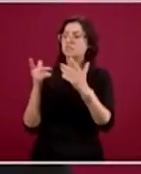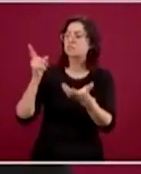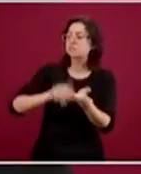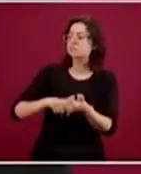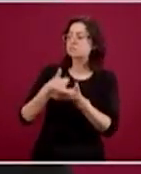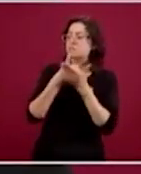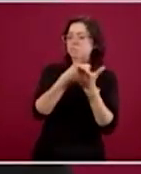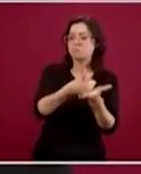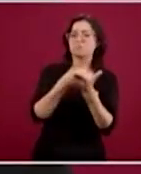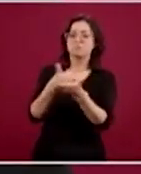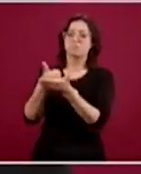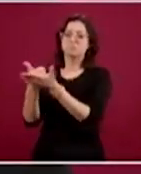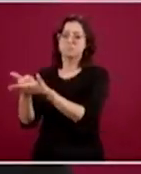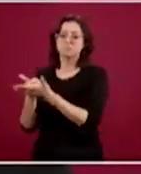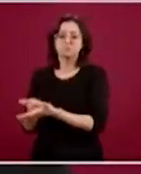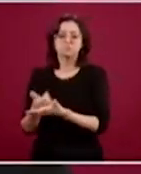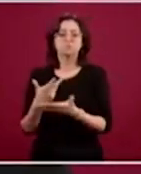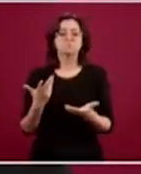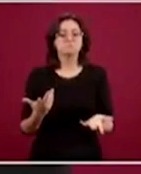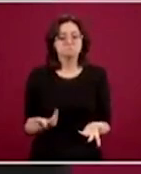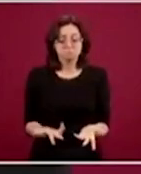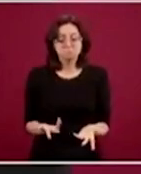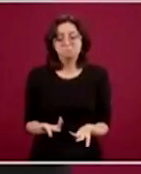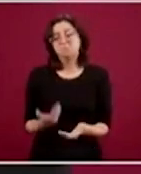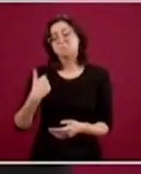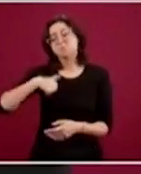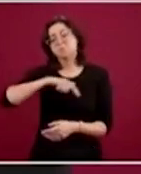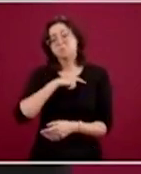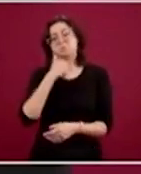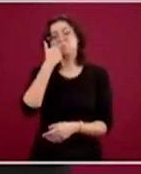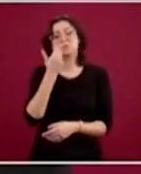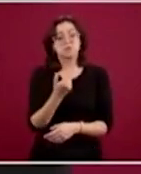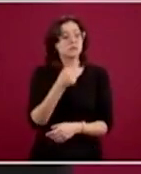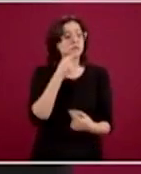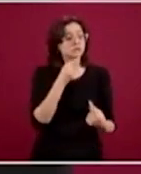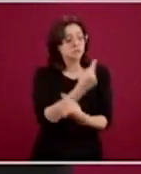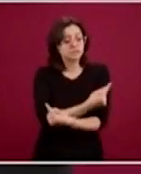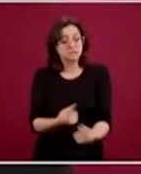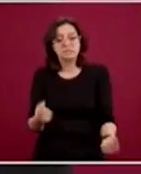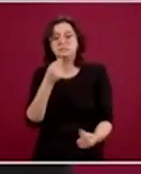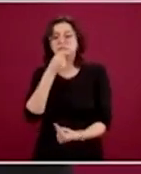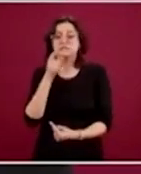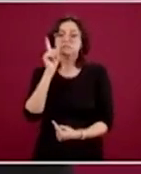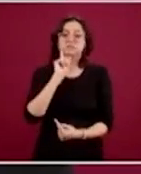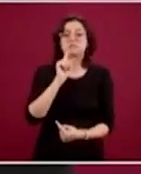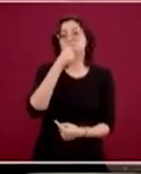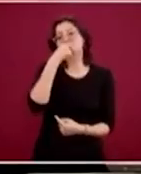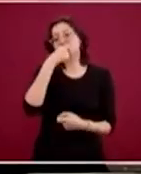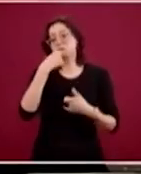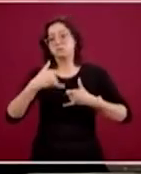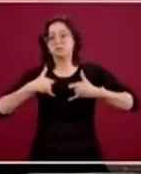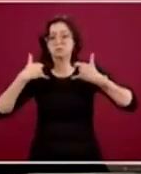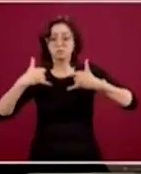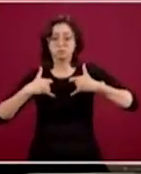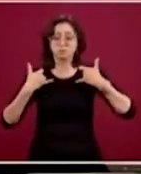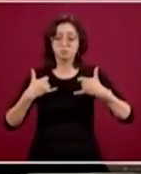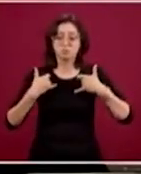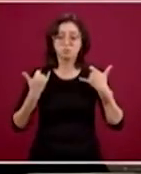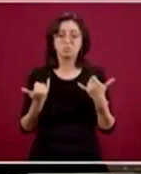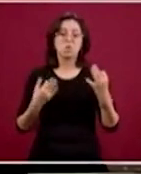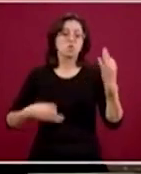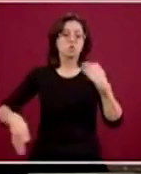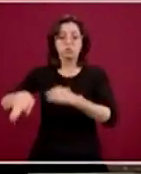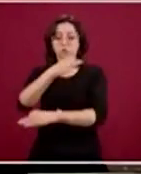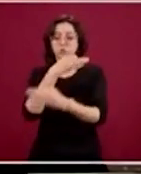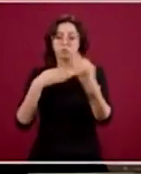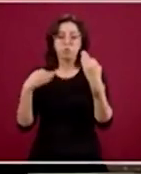casa. Eso es lo que queremos para los niños, para las niñas, para los adolescentes. Entre